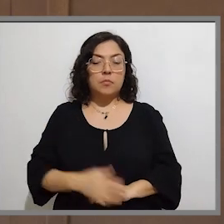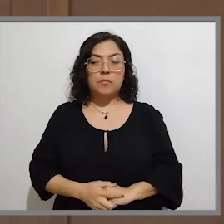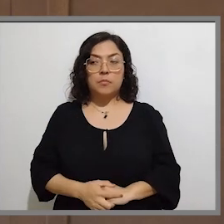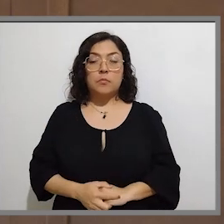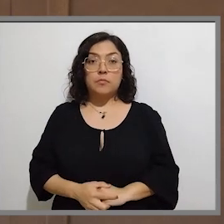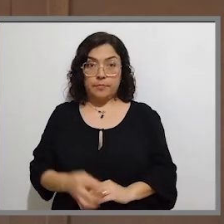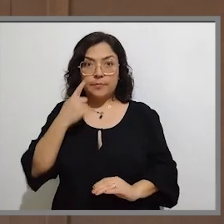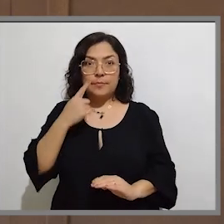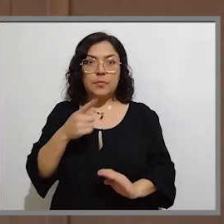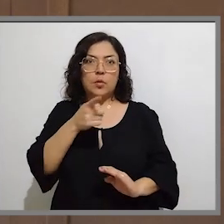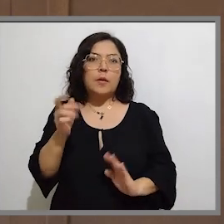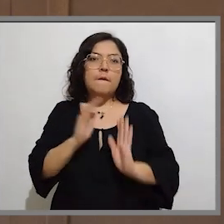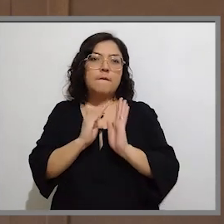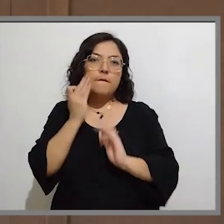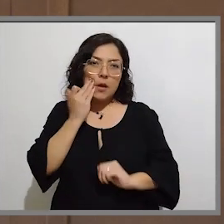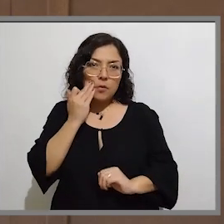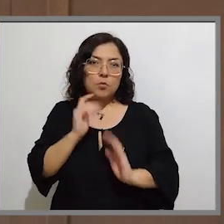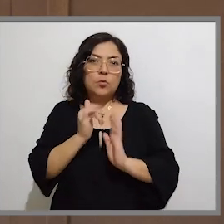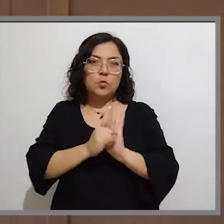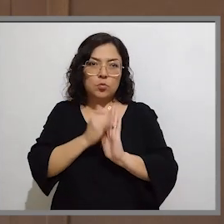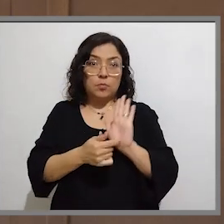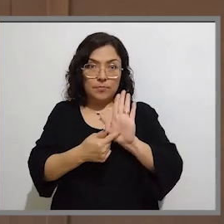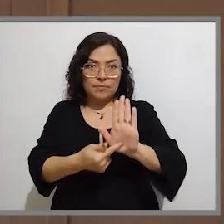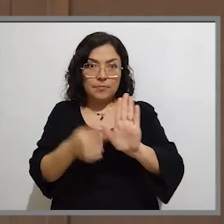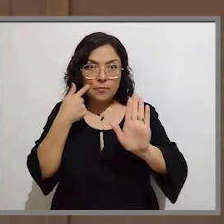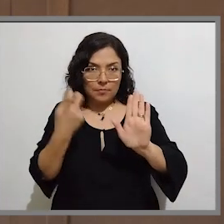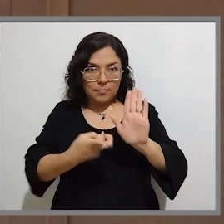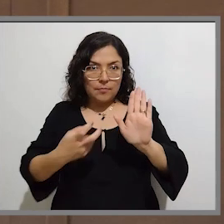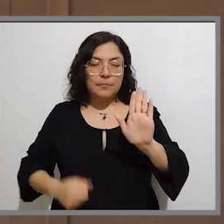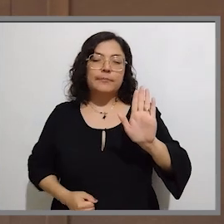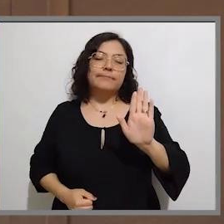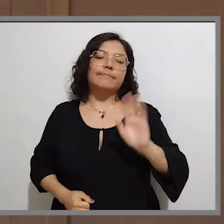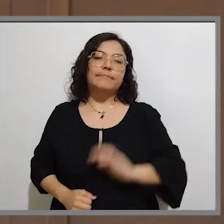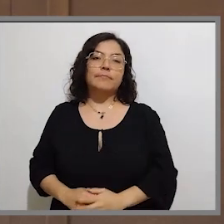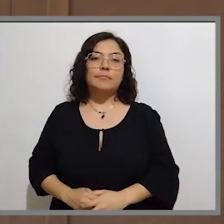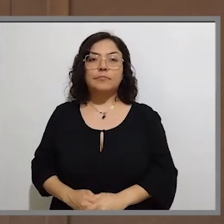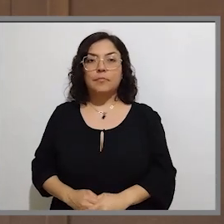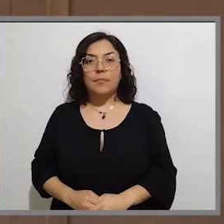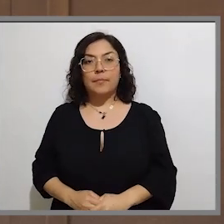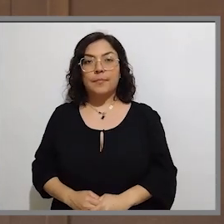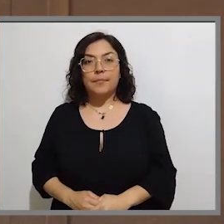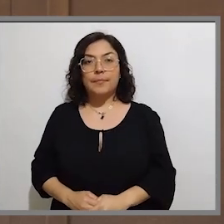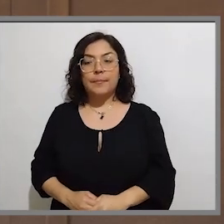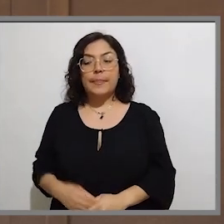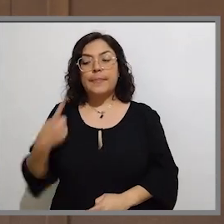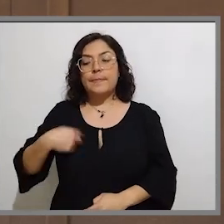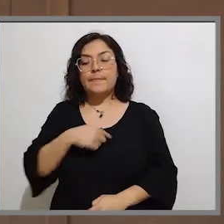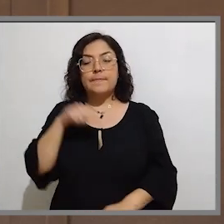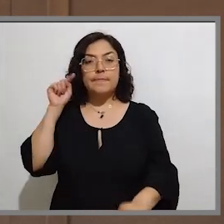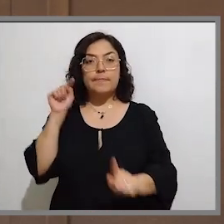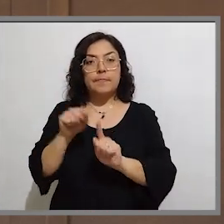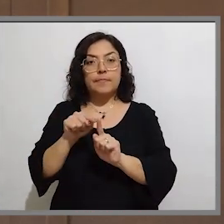en Facebook, en YouTube, puedan ahí apreciarla. En este caso, esta obra tiene como propósito poder